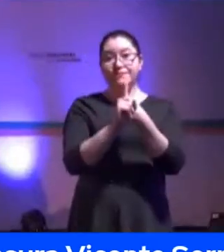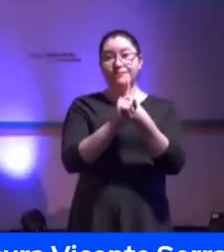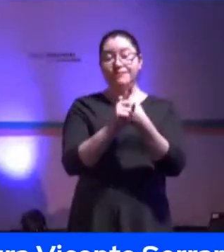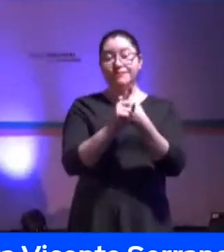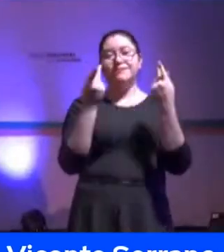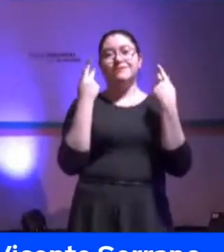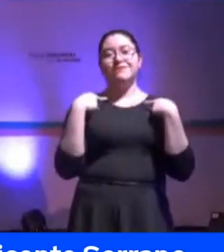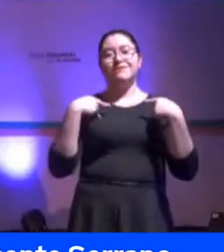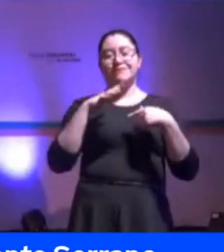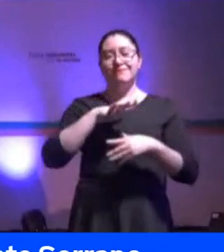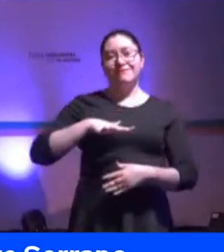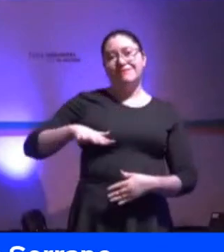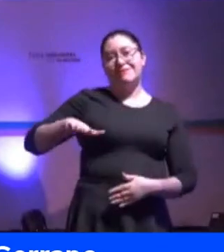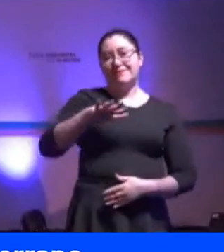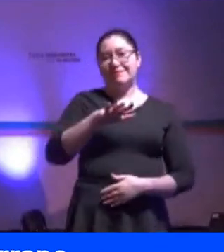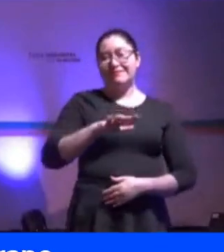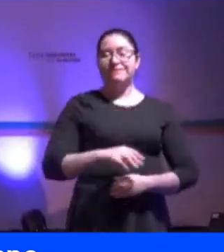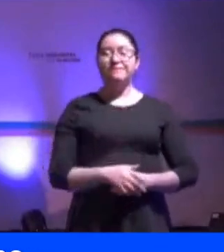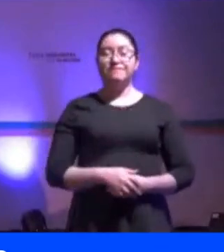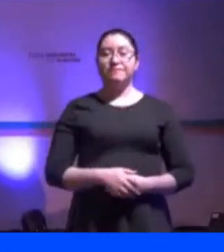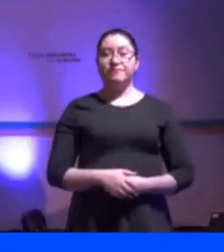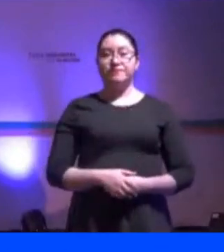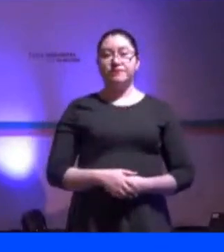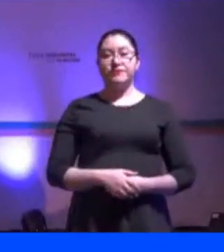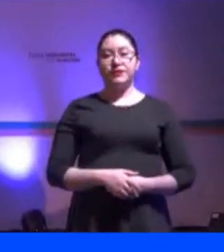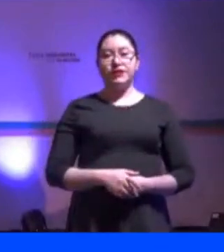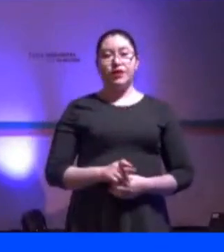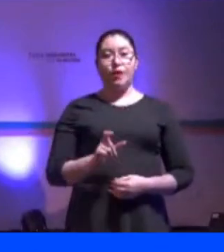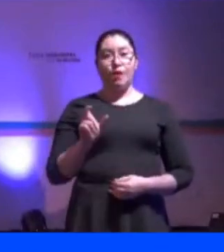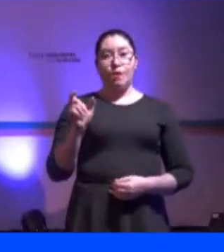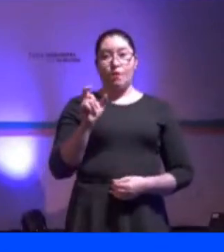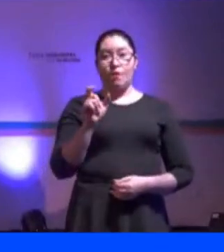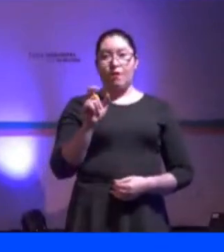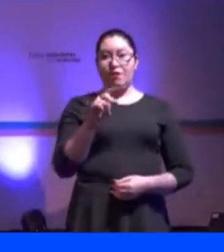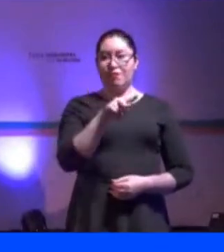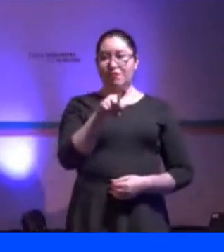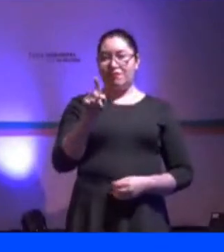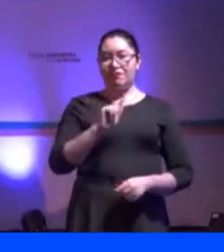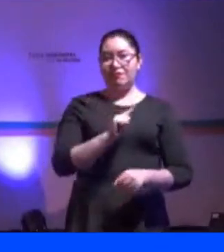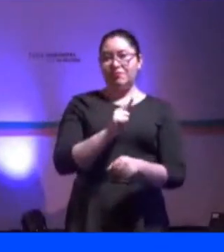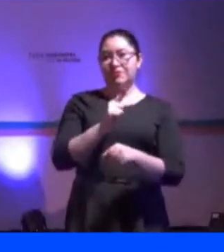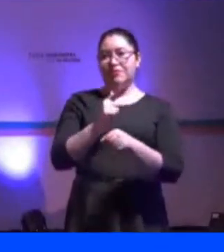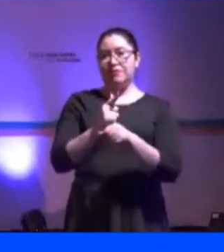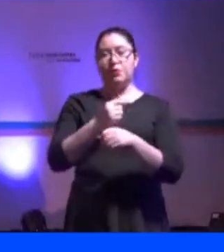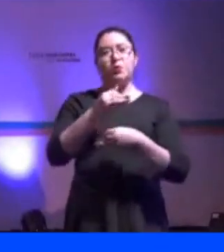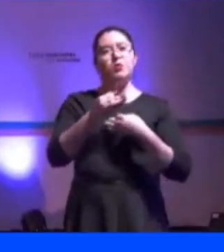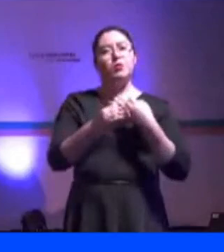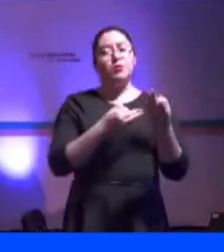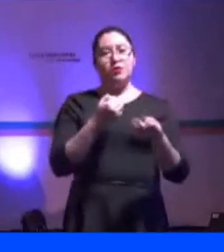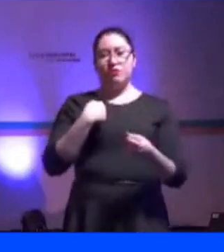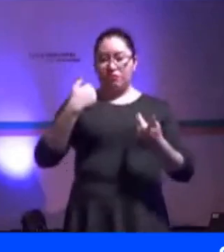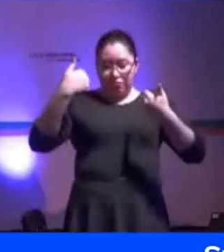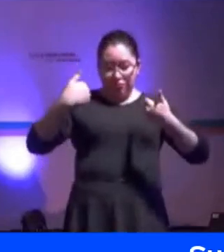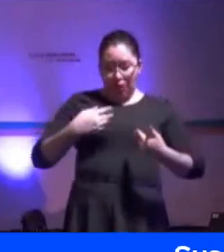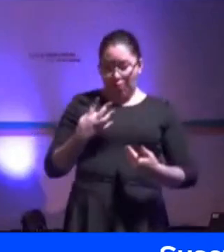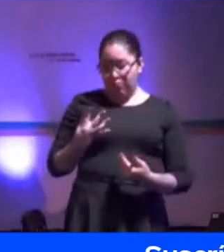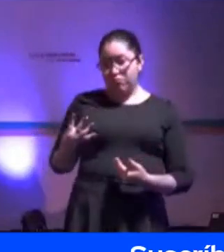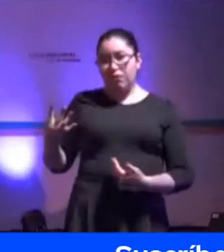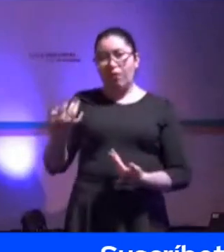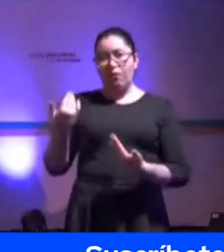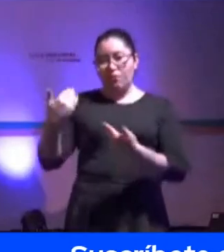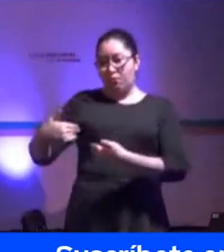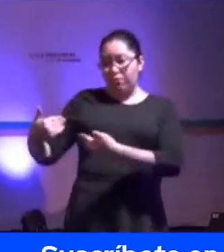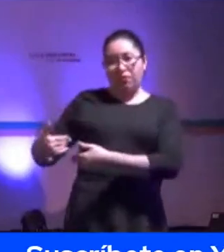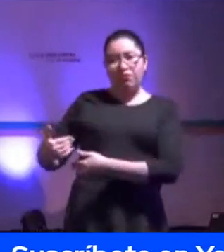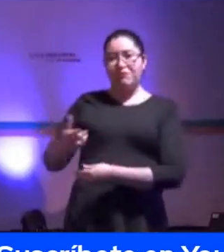audiencias. Cuando empezaron a ver que nosotros empezamos, y todos, no hablo, insisto, no hablo solamente por los cuatro que estamos